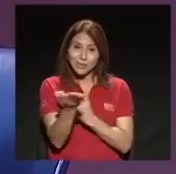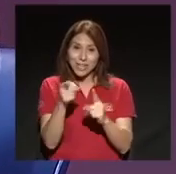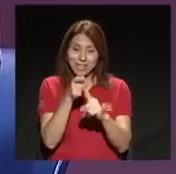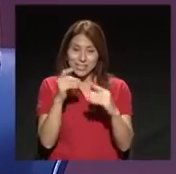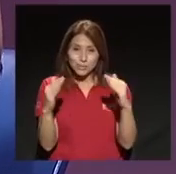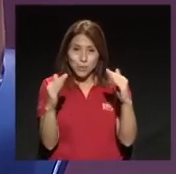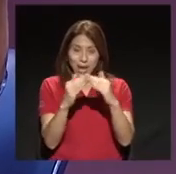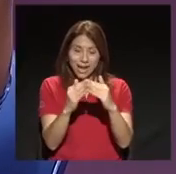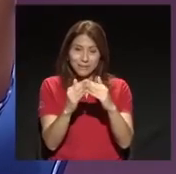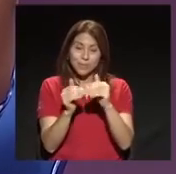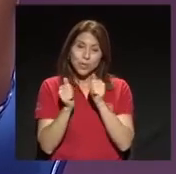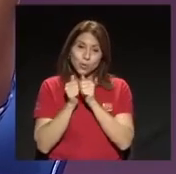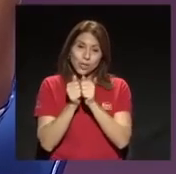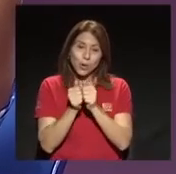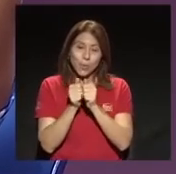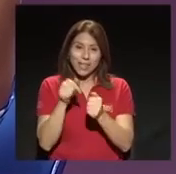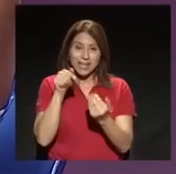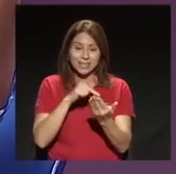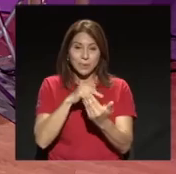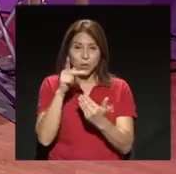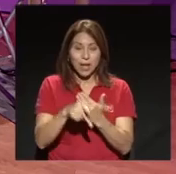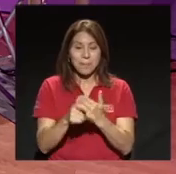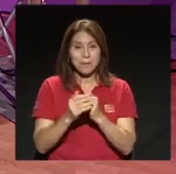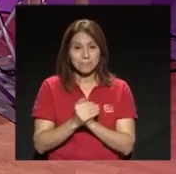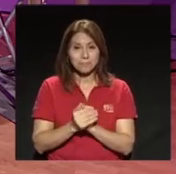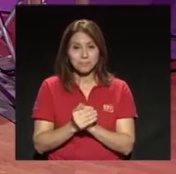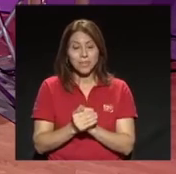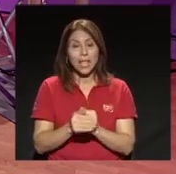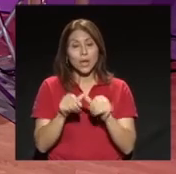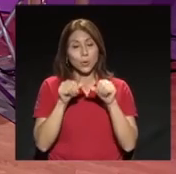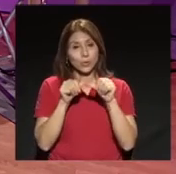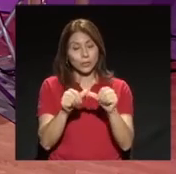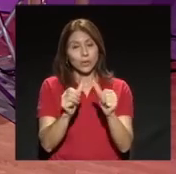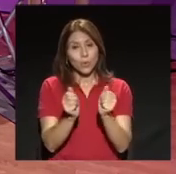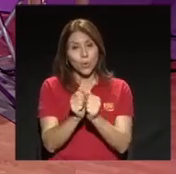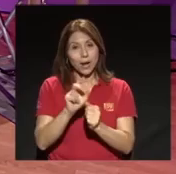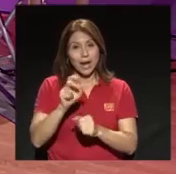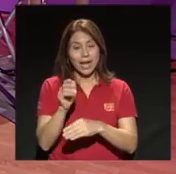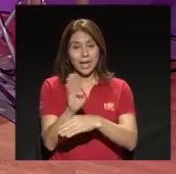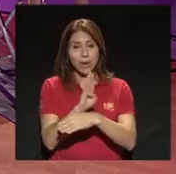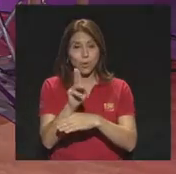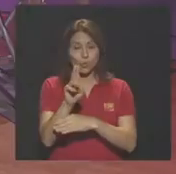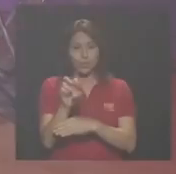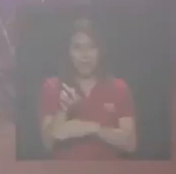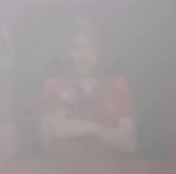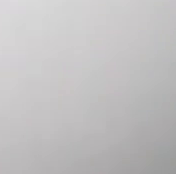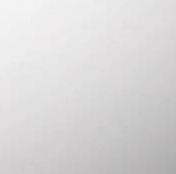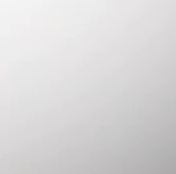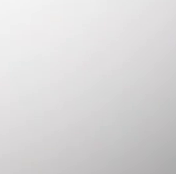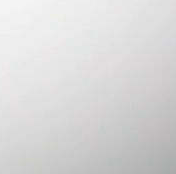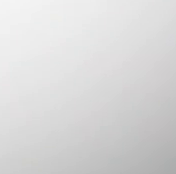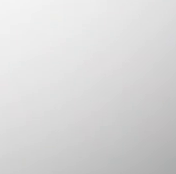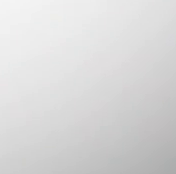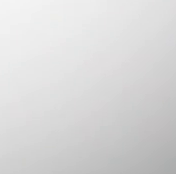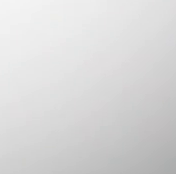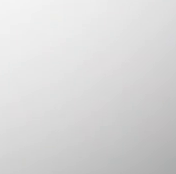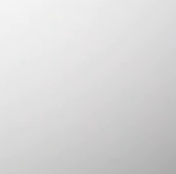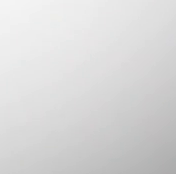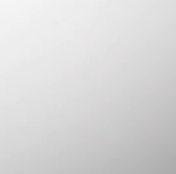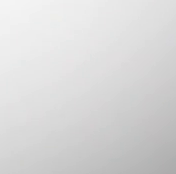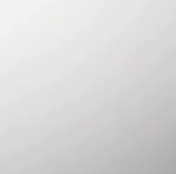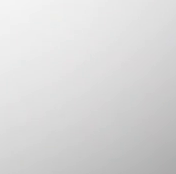hogar nos acompaña en este programa. Quédese con Canal UCR TV Consentido.